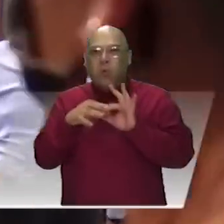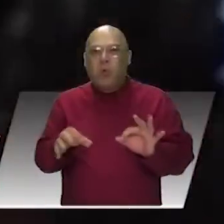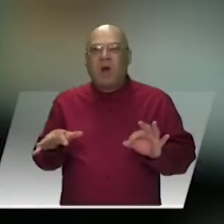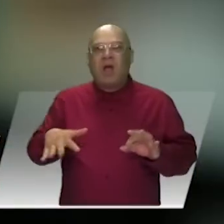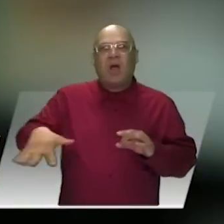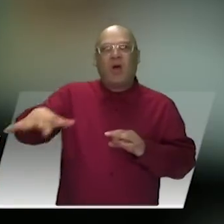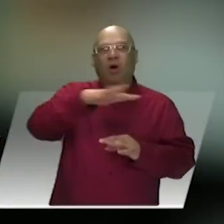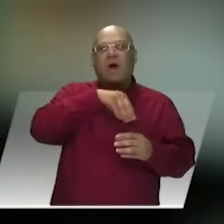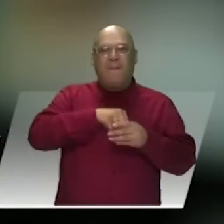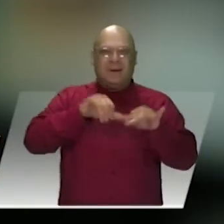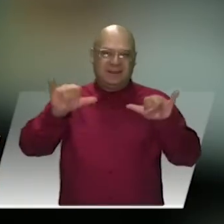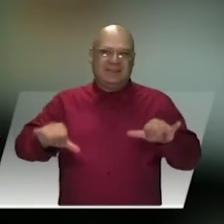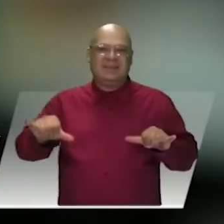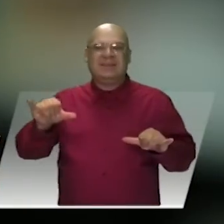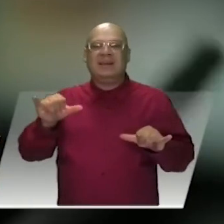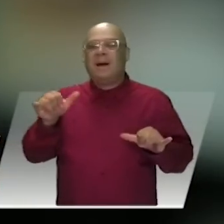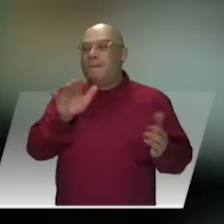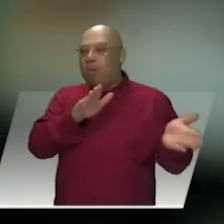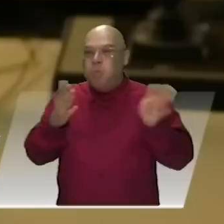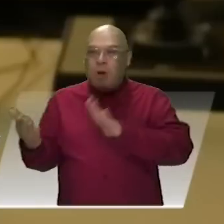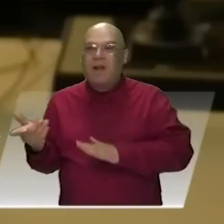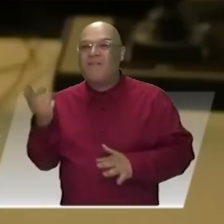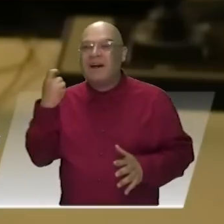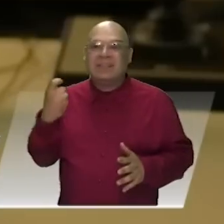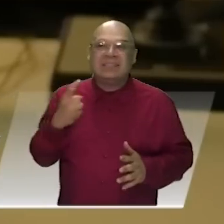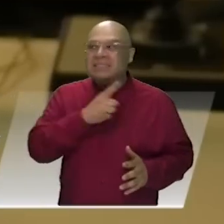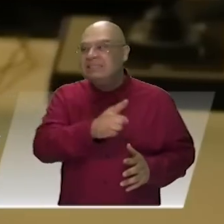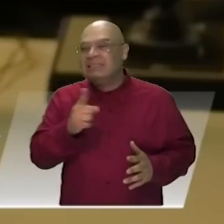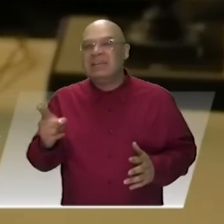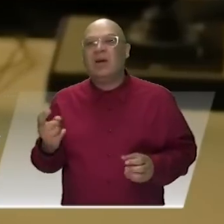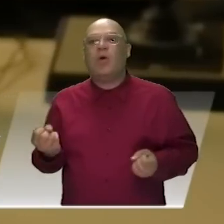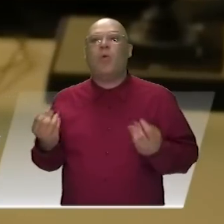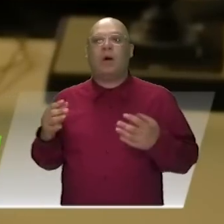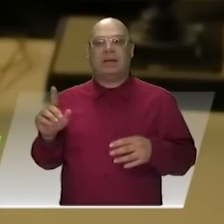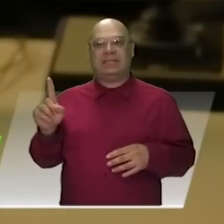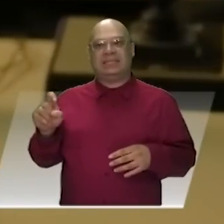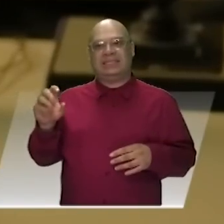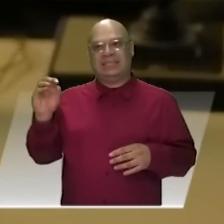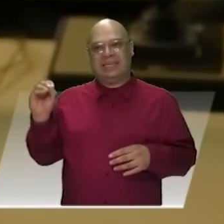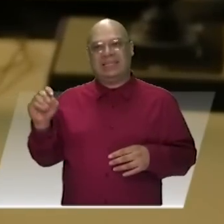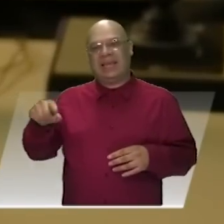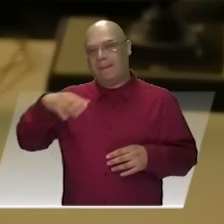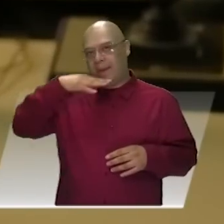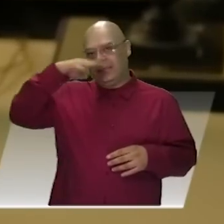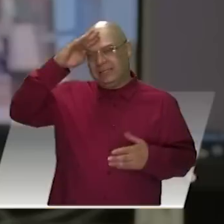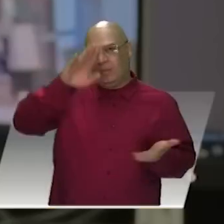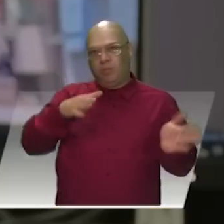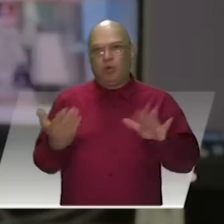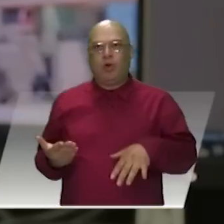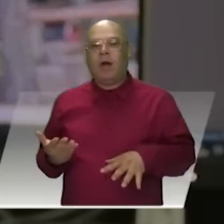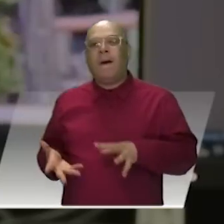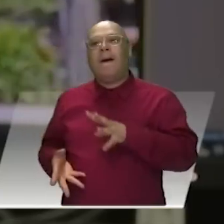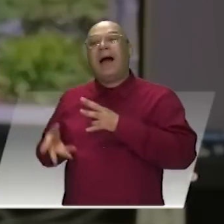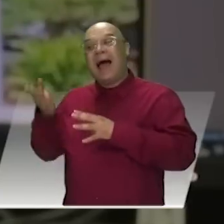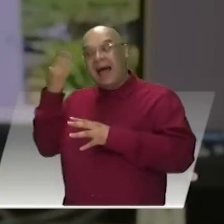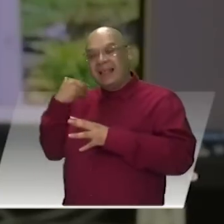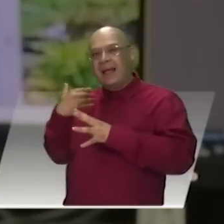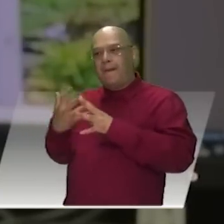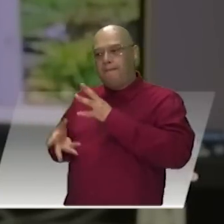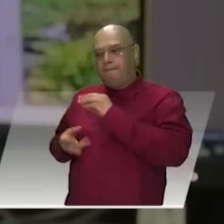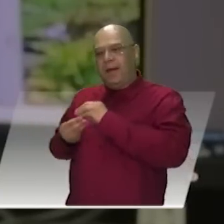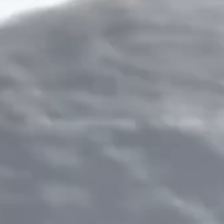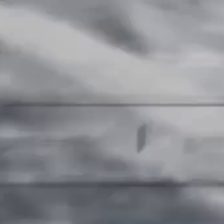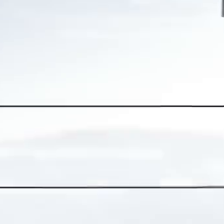de la capital antioqueña sin contar las muertes por esclarecer ya se contabilizan 60 homicidios en Medellín dos más de los que se habían presentado